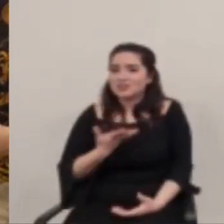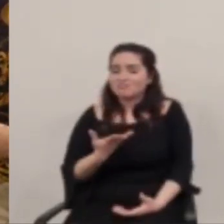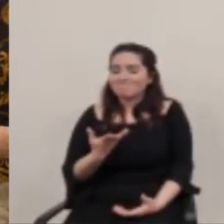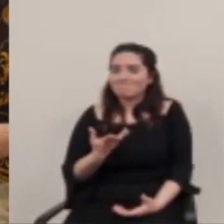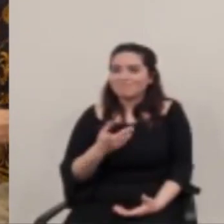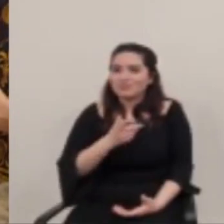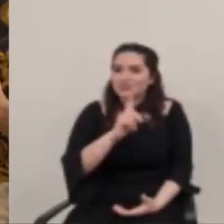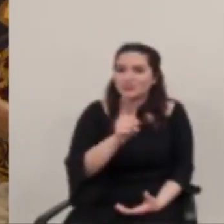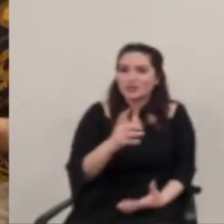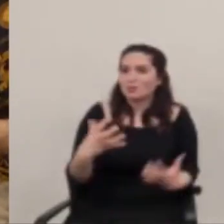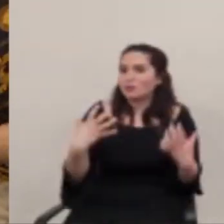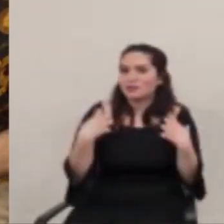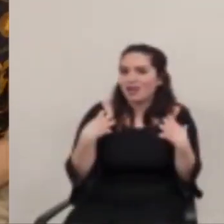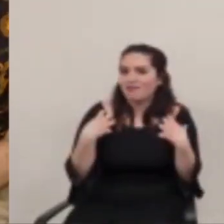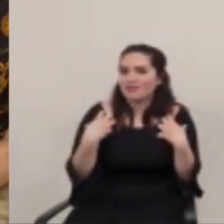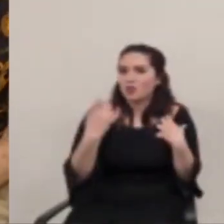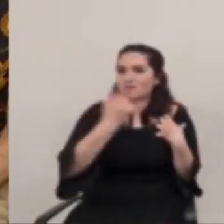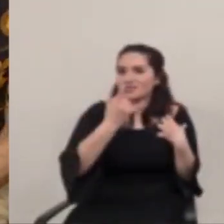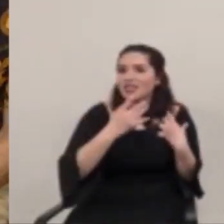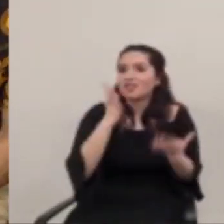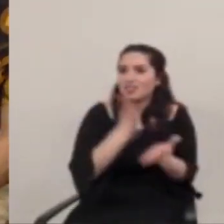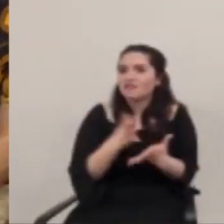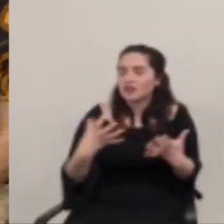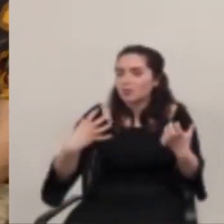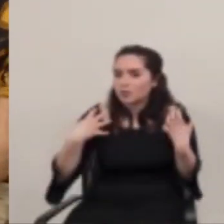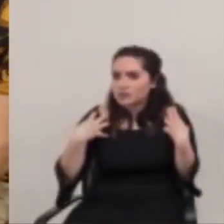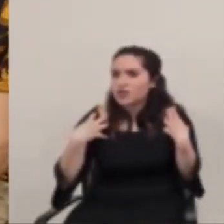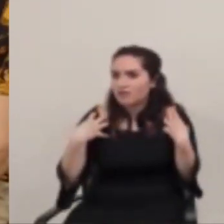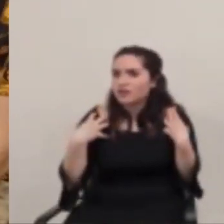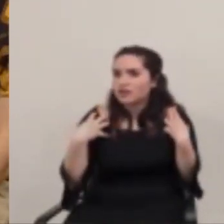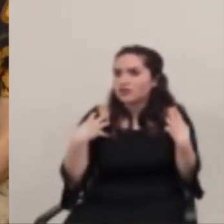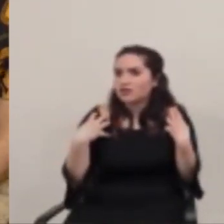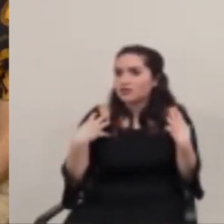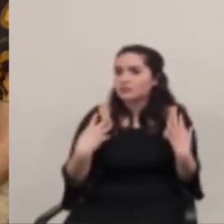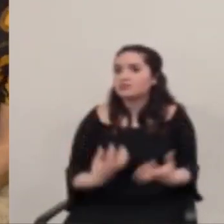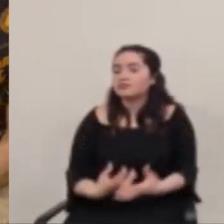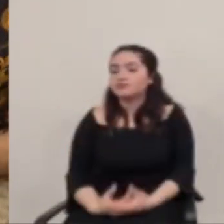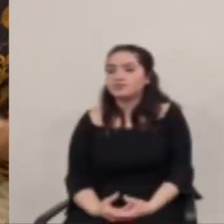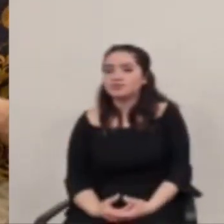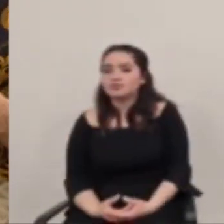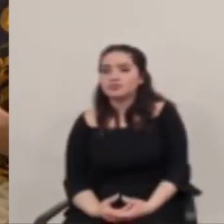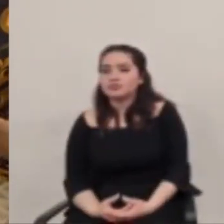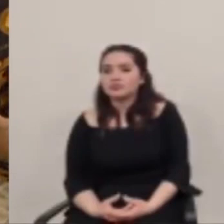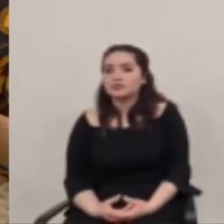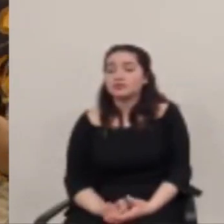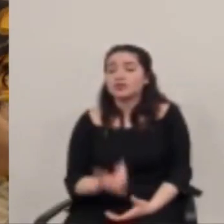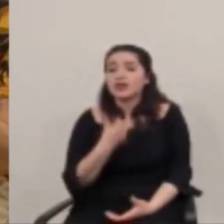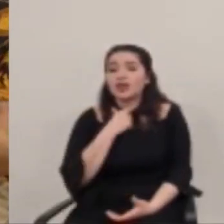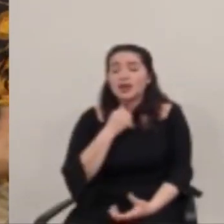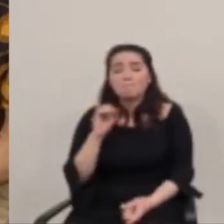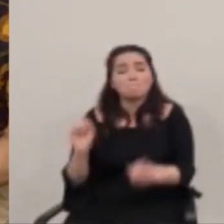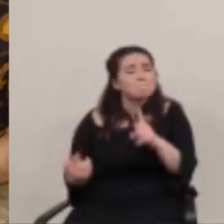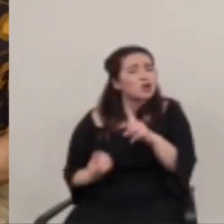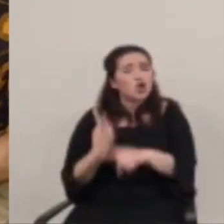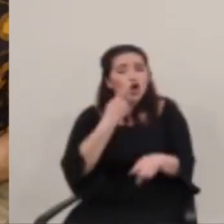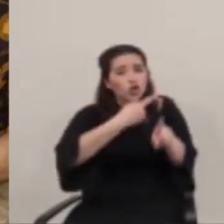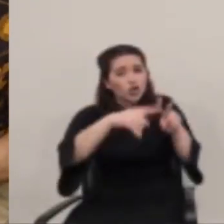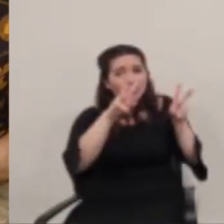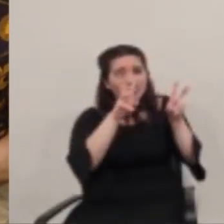que una universidad no se haga cargo de ello, de que por querer priorizar otras